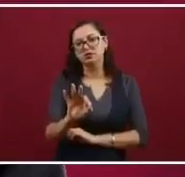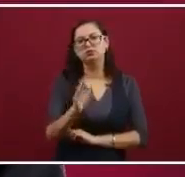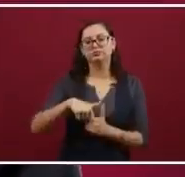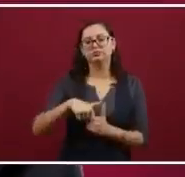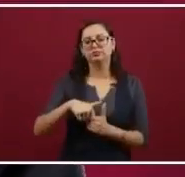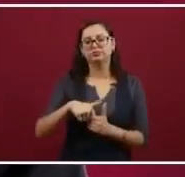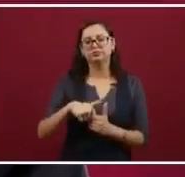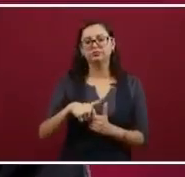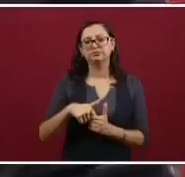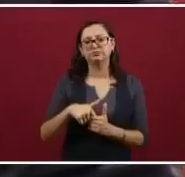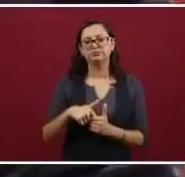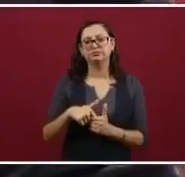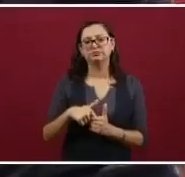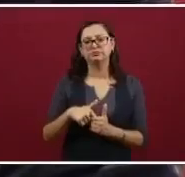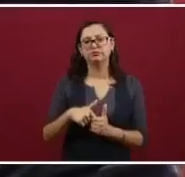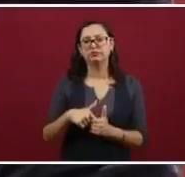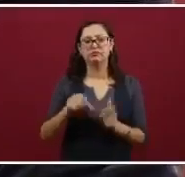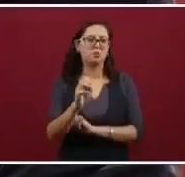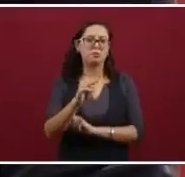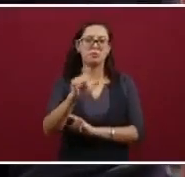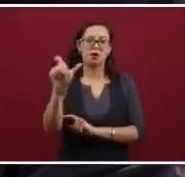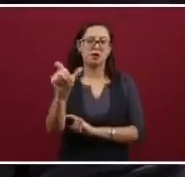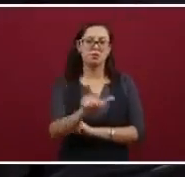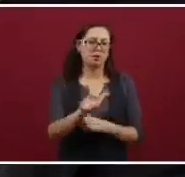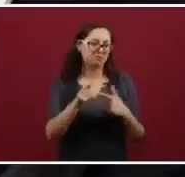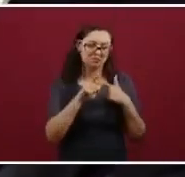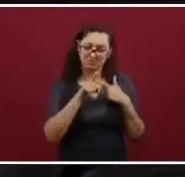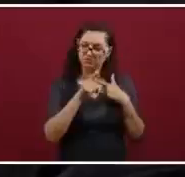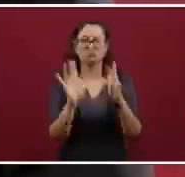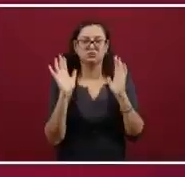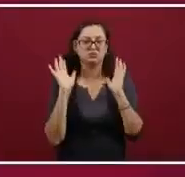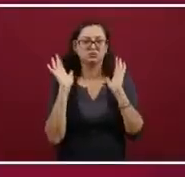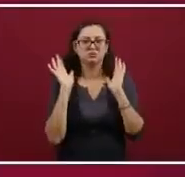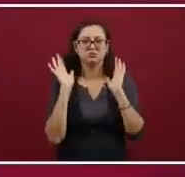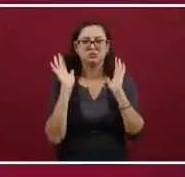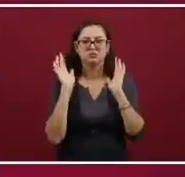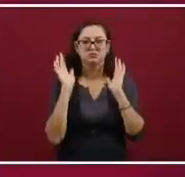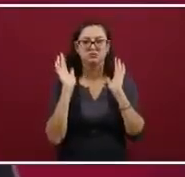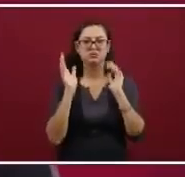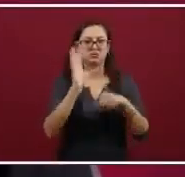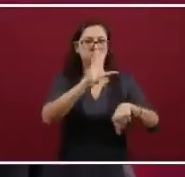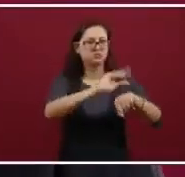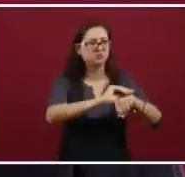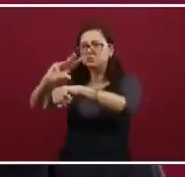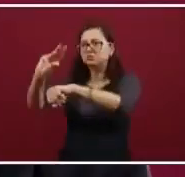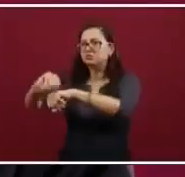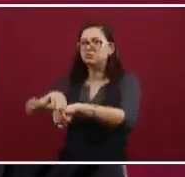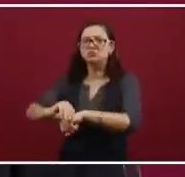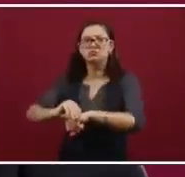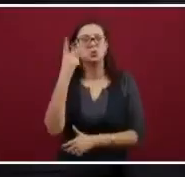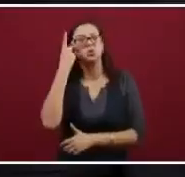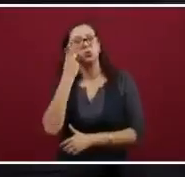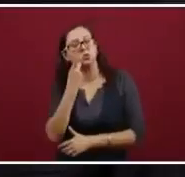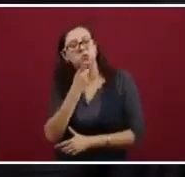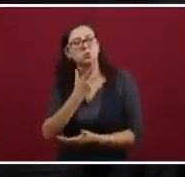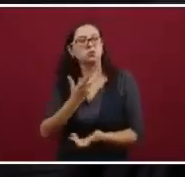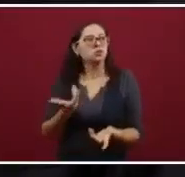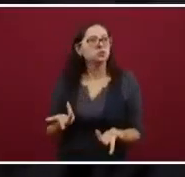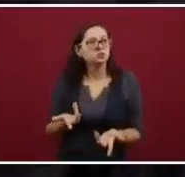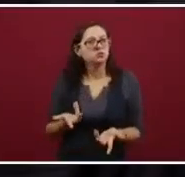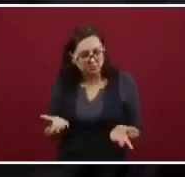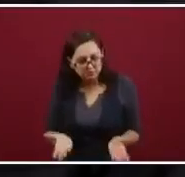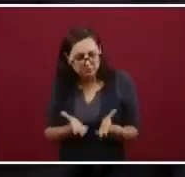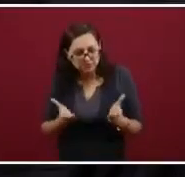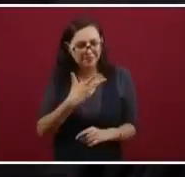la gasolina la sigue vendiendo Pemex. No sé por qué quienes tienen estas concesiones, estos permisos, no ejercen